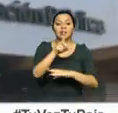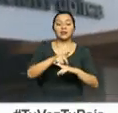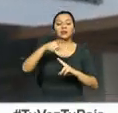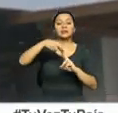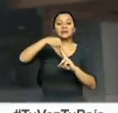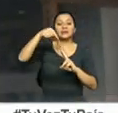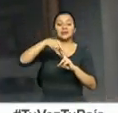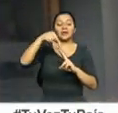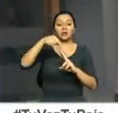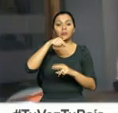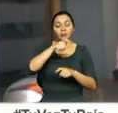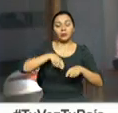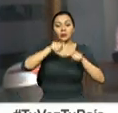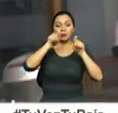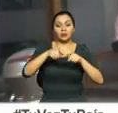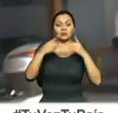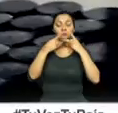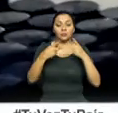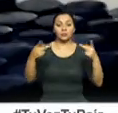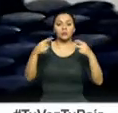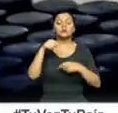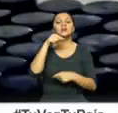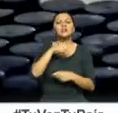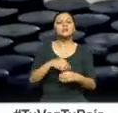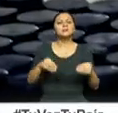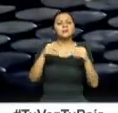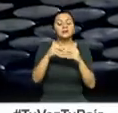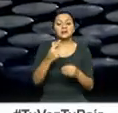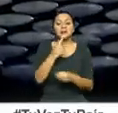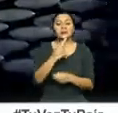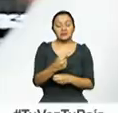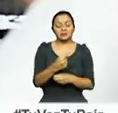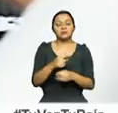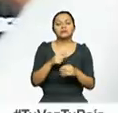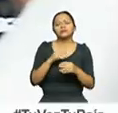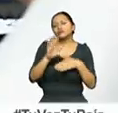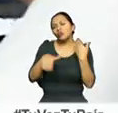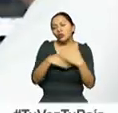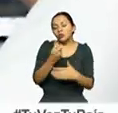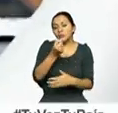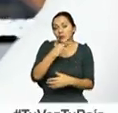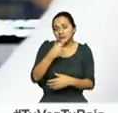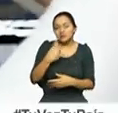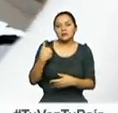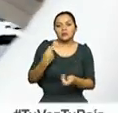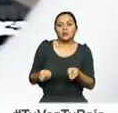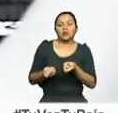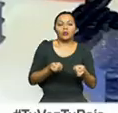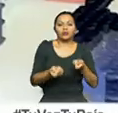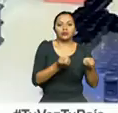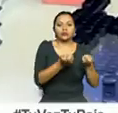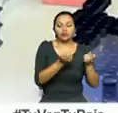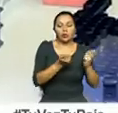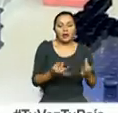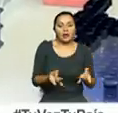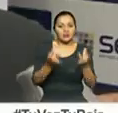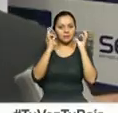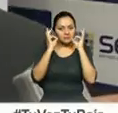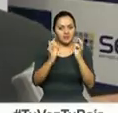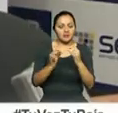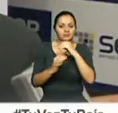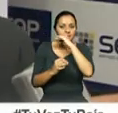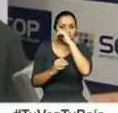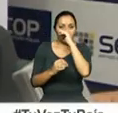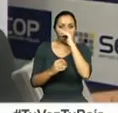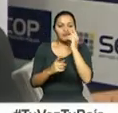Servicio Nacional de Contratación Pública, recalcó que todas las medicinas cuentan con el control de calidad y registro sanitario.